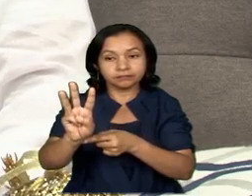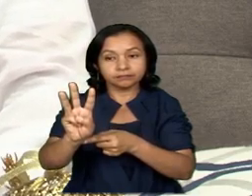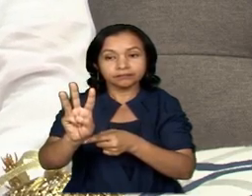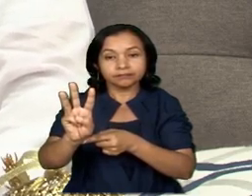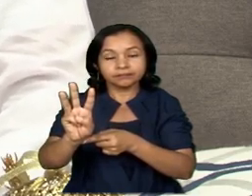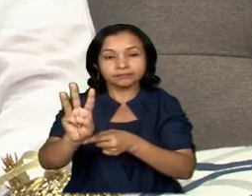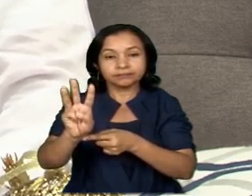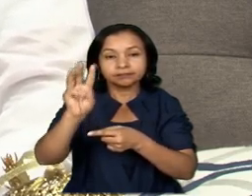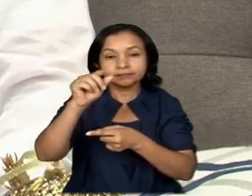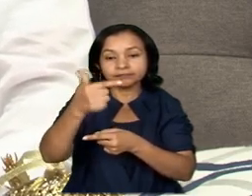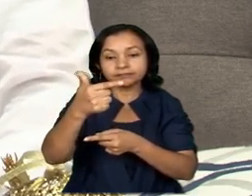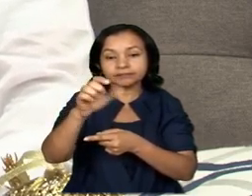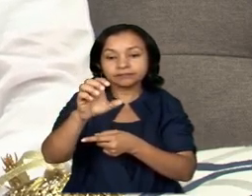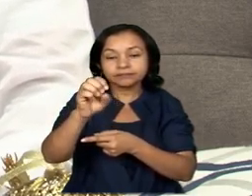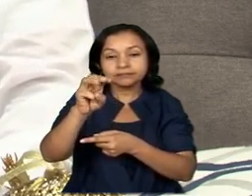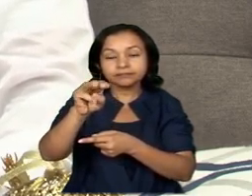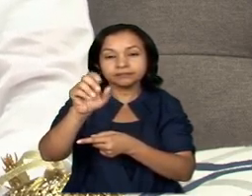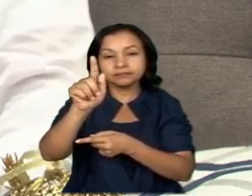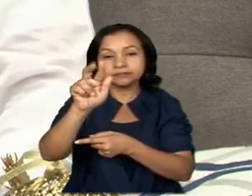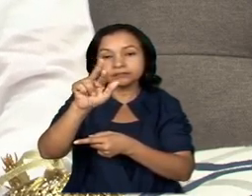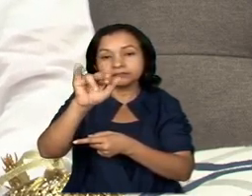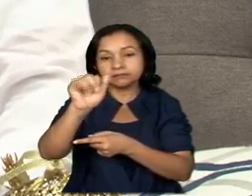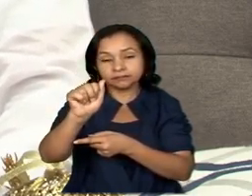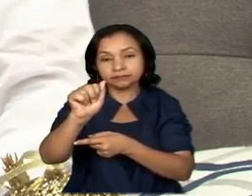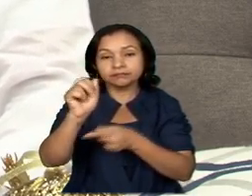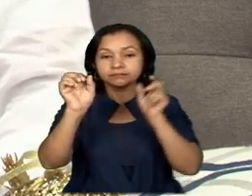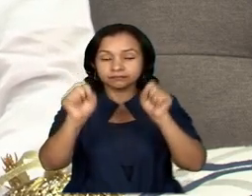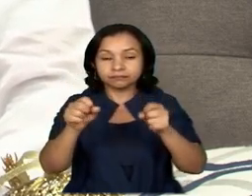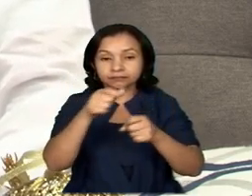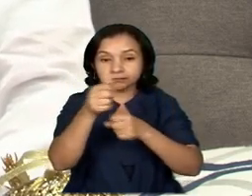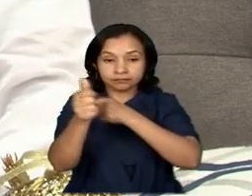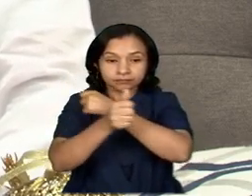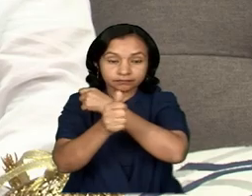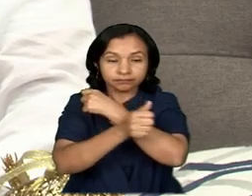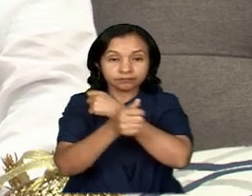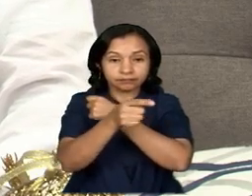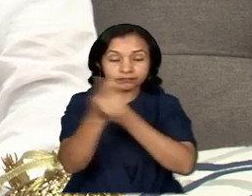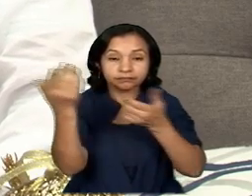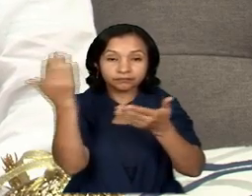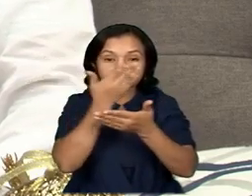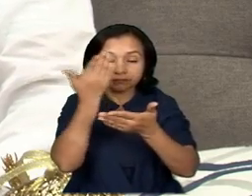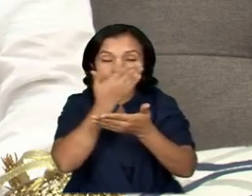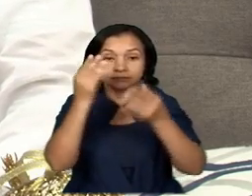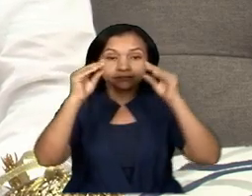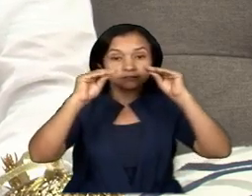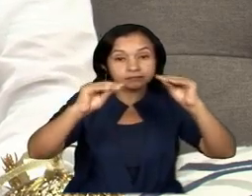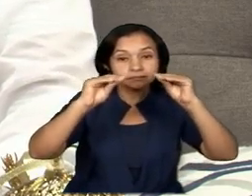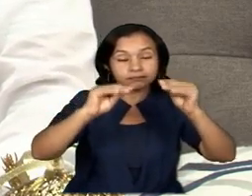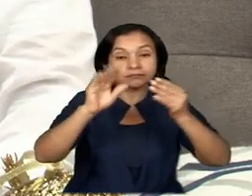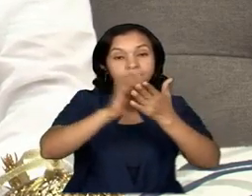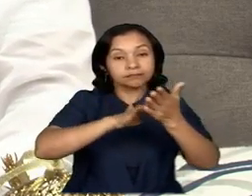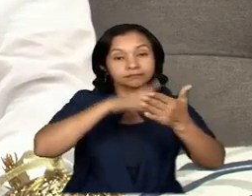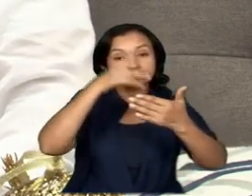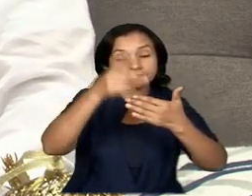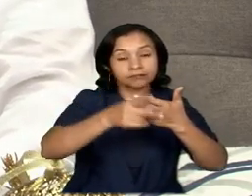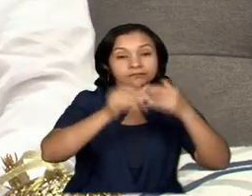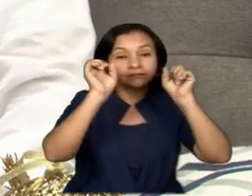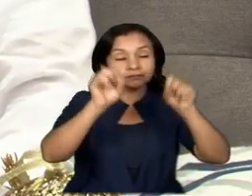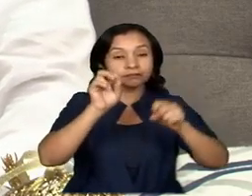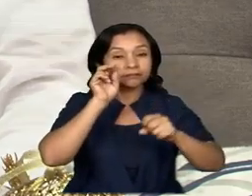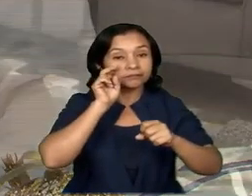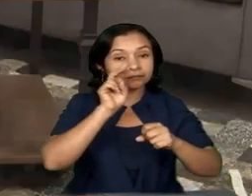de geometría pueda decirle a sus alumnos, ustedes van a entrar a la plataforma educativa, ahí está el programa, o lo pueden ver